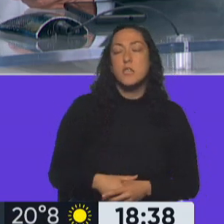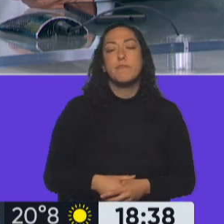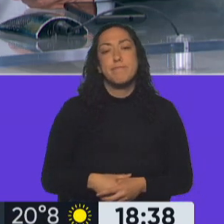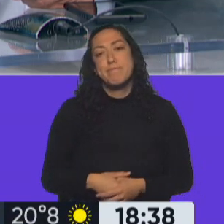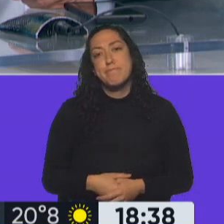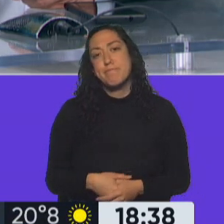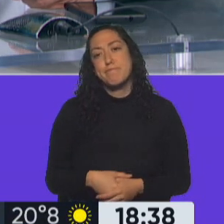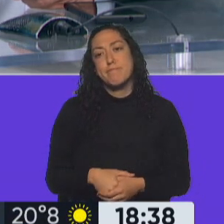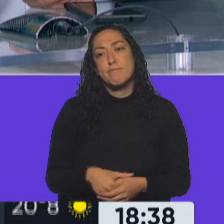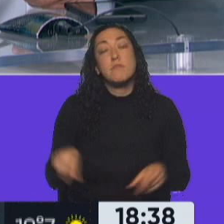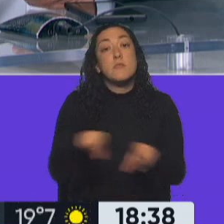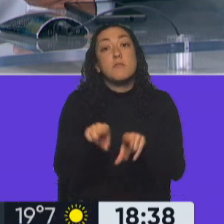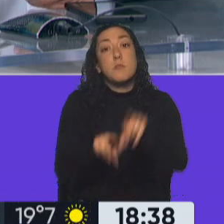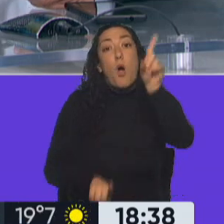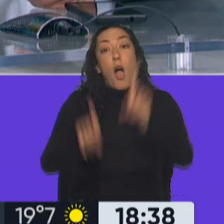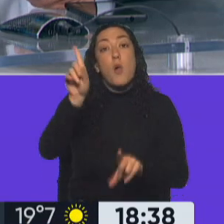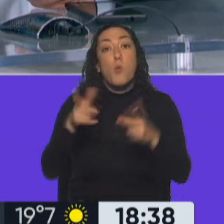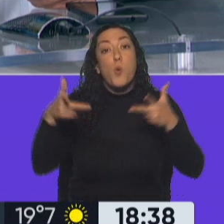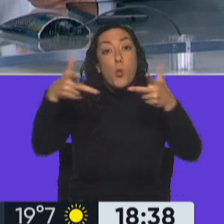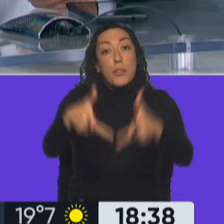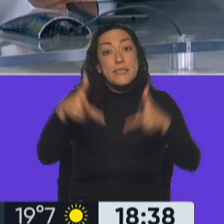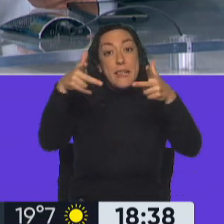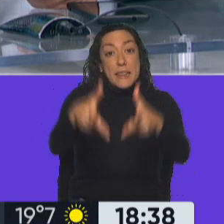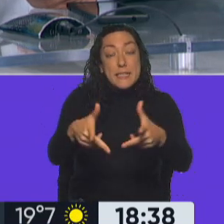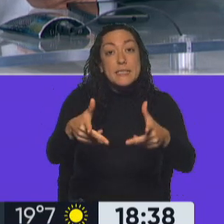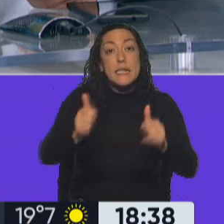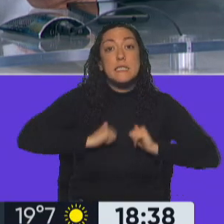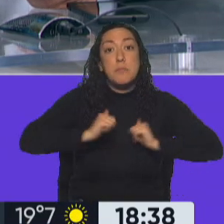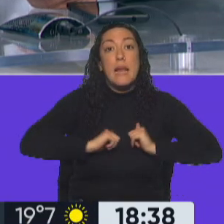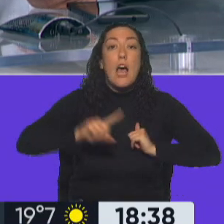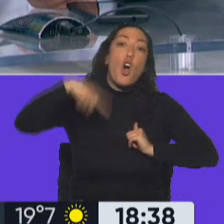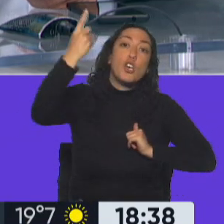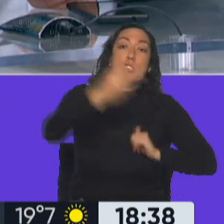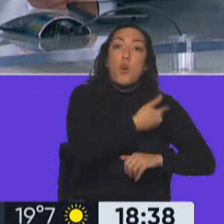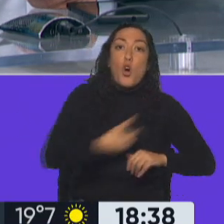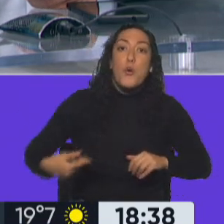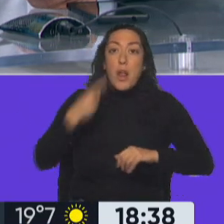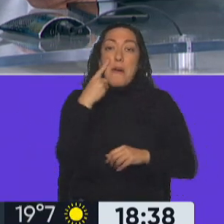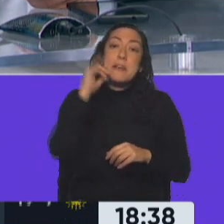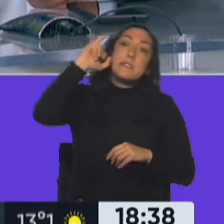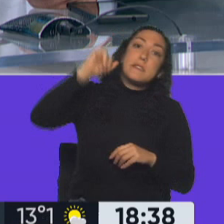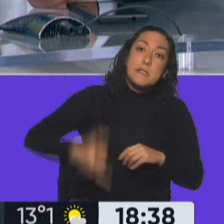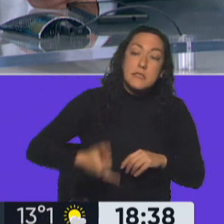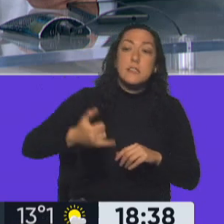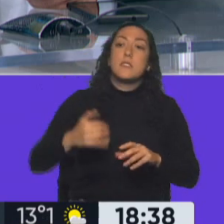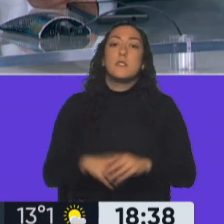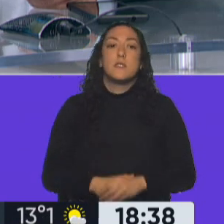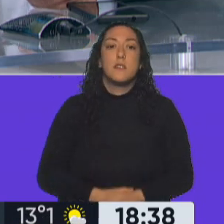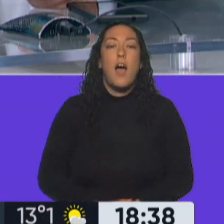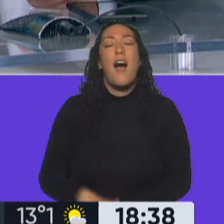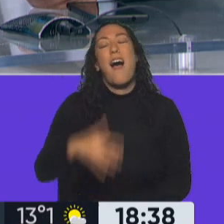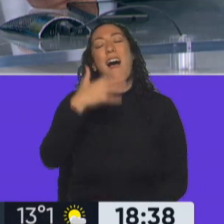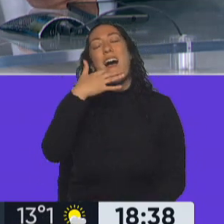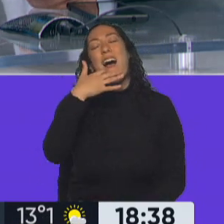Por lo menos están respondiendo a lo mismo que dicen algunos. ¿Y entonces? Algunos que querían esperar hasta un nuevo gobierno para ver alguno que se considera